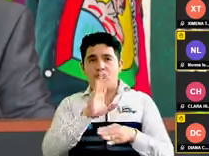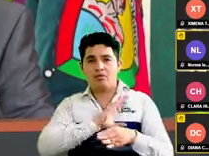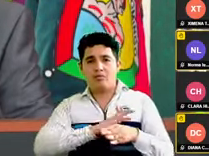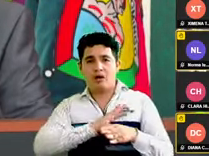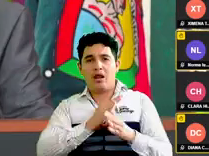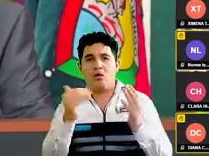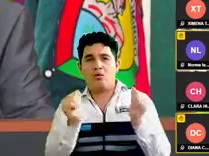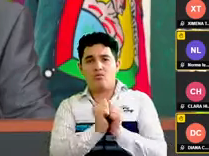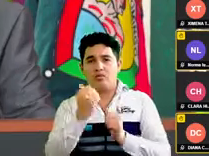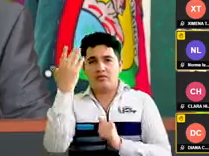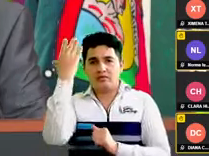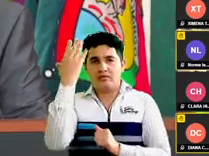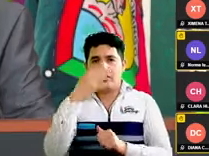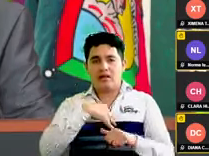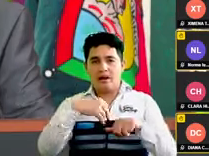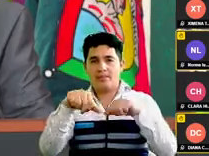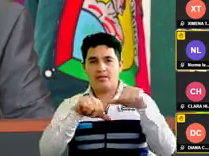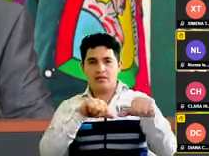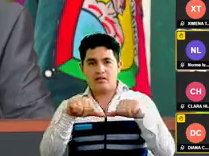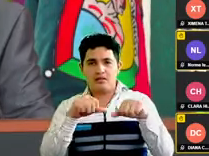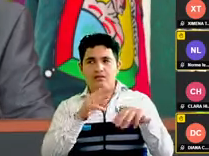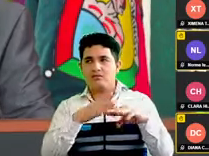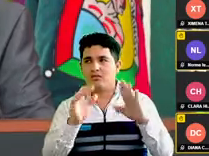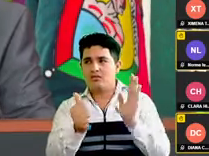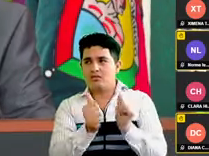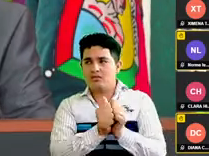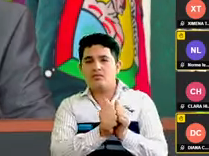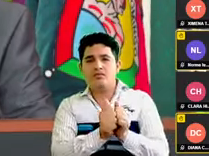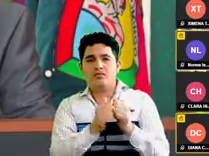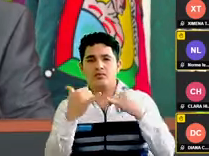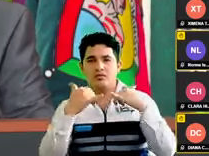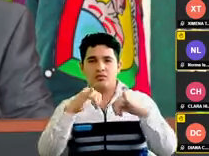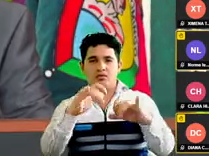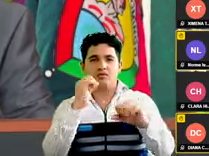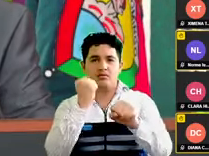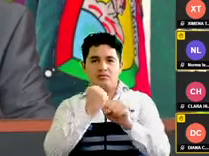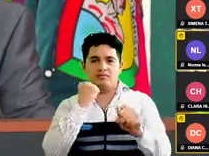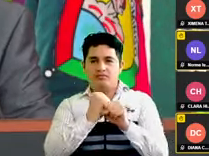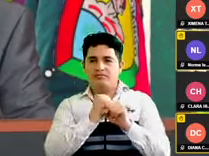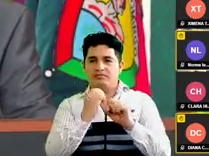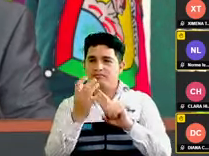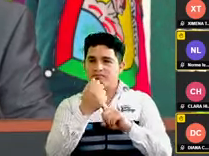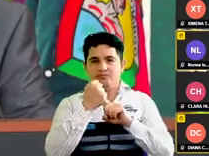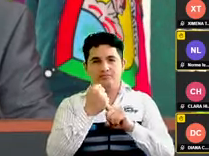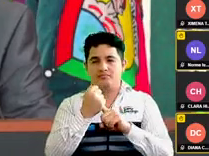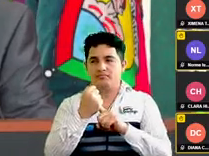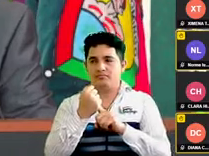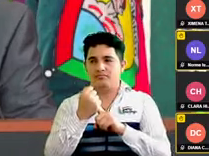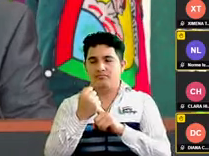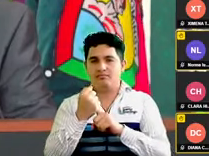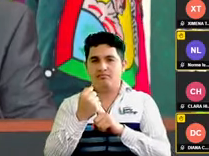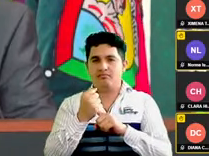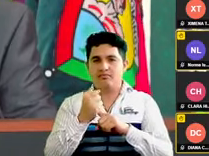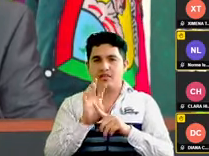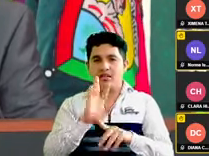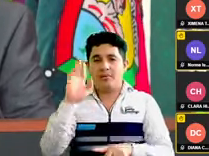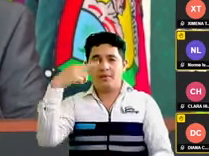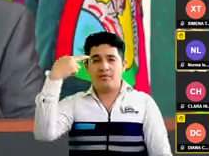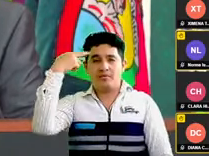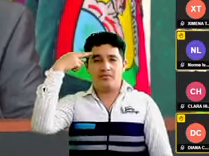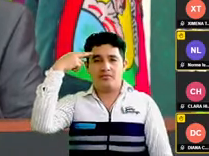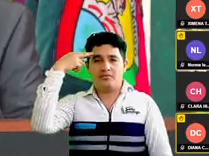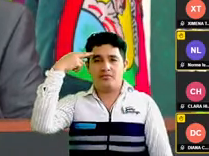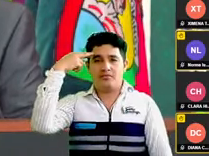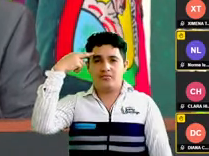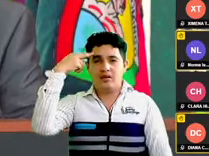alcalde que administra, y seguiremos trabajando incansablemente. Llamamos a la reflexión